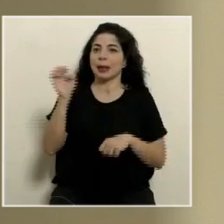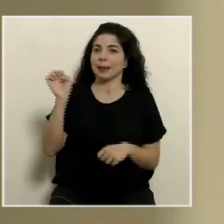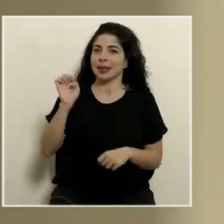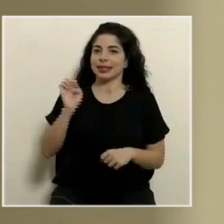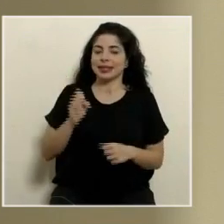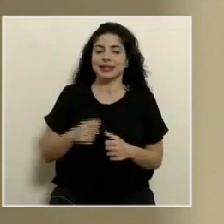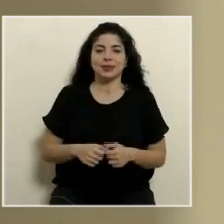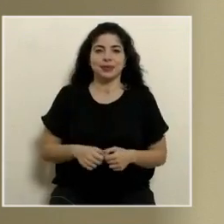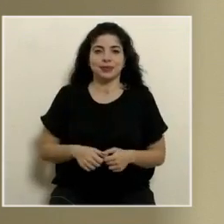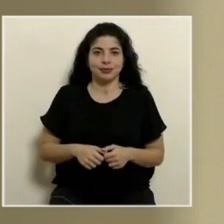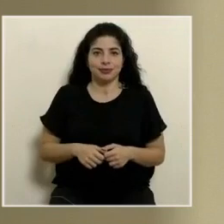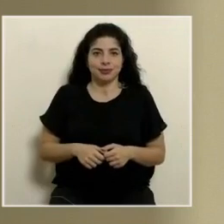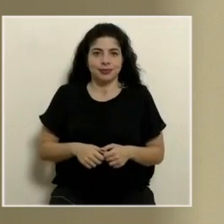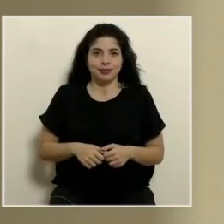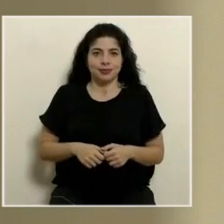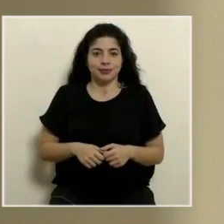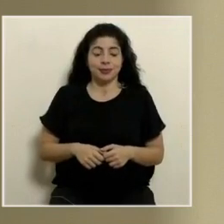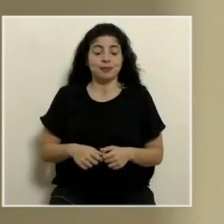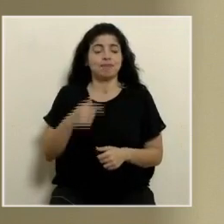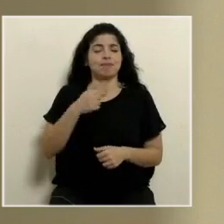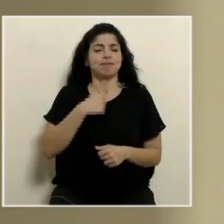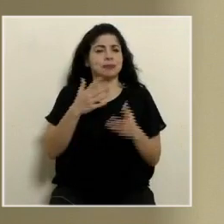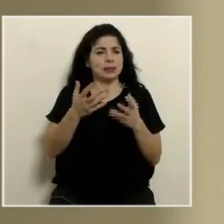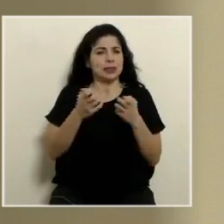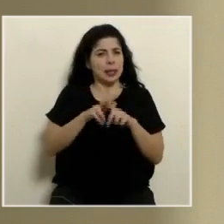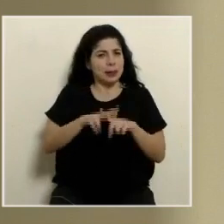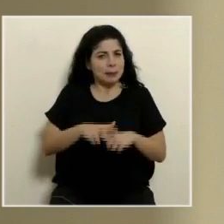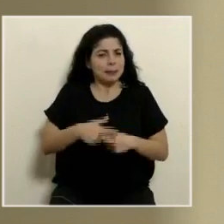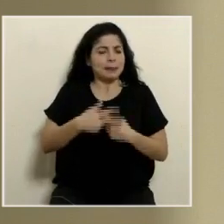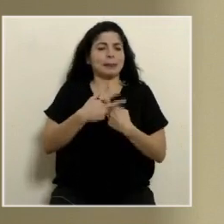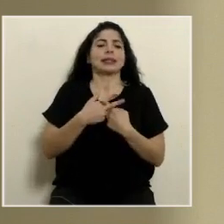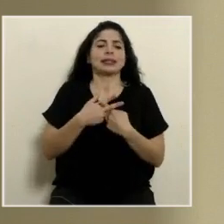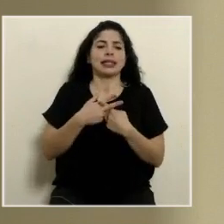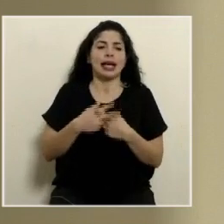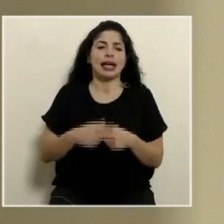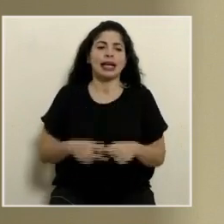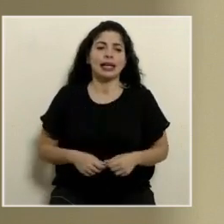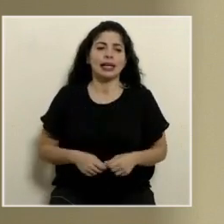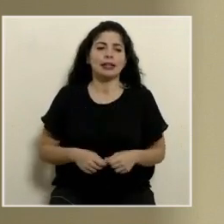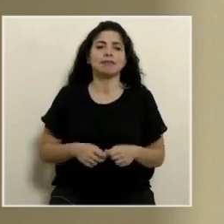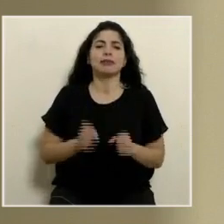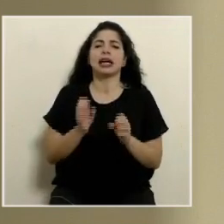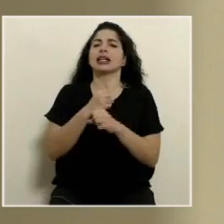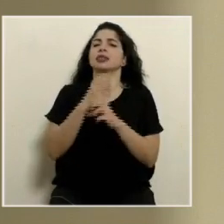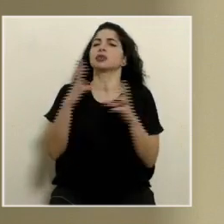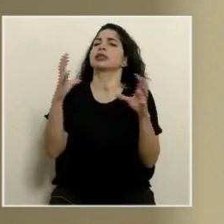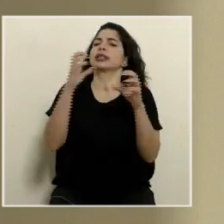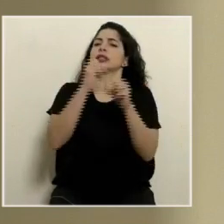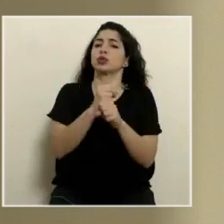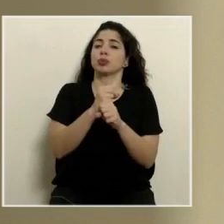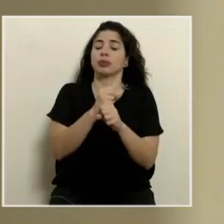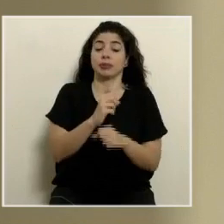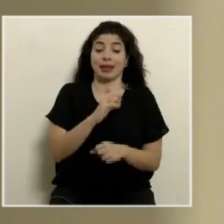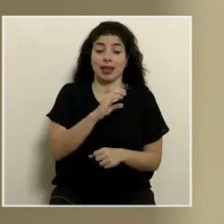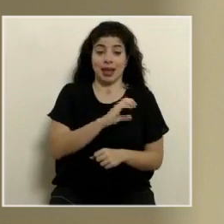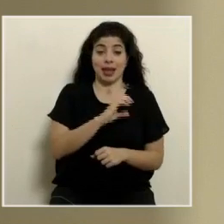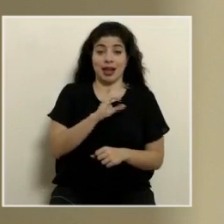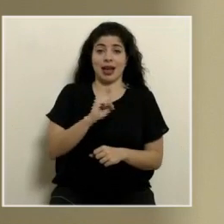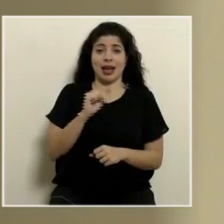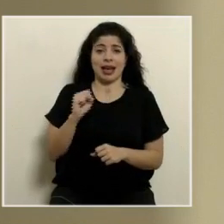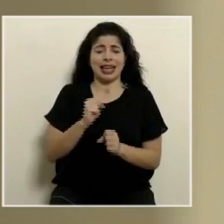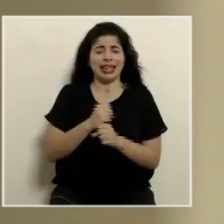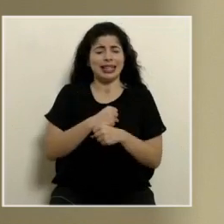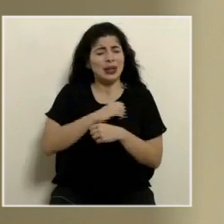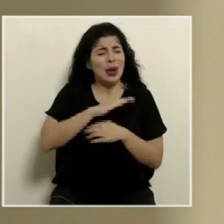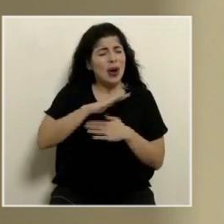Emergencias. Yo quisiera empezar resumiendo que la Caja ha hecho todos